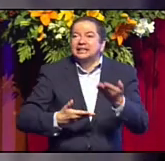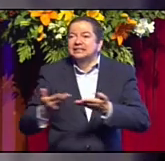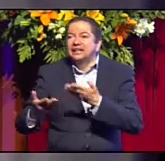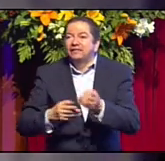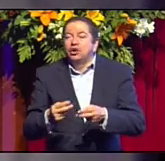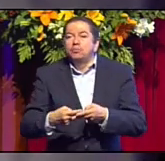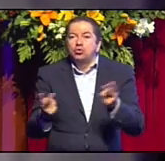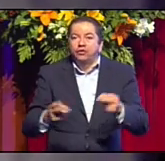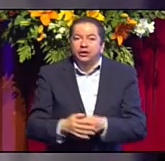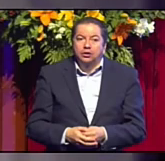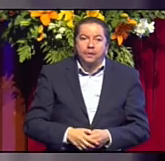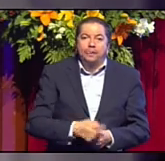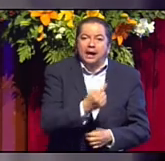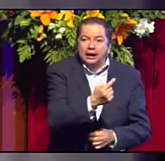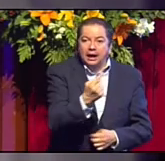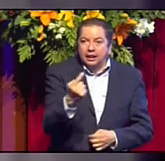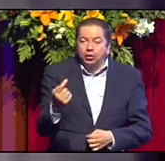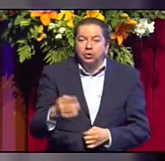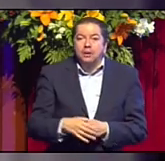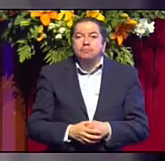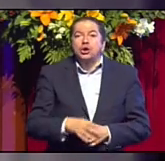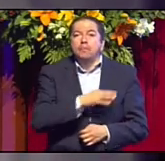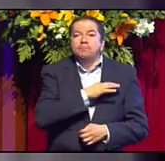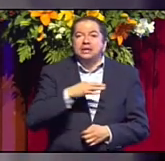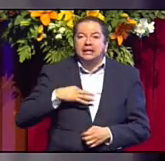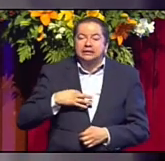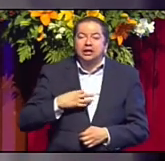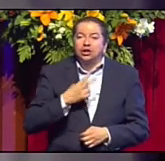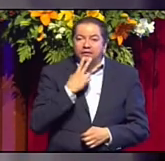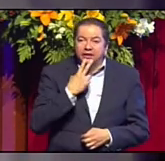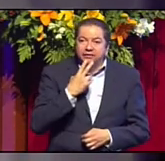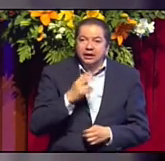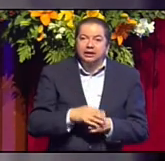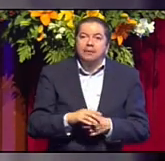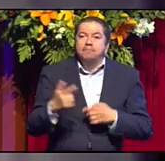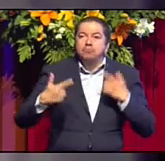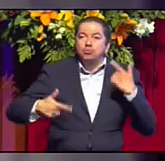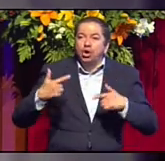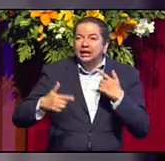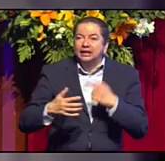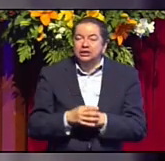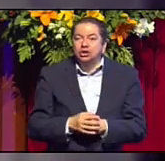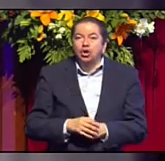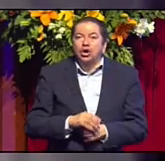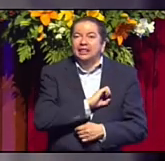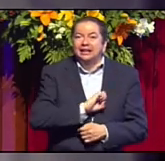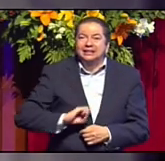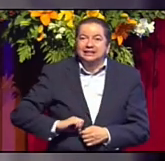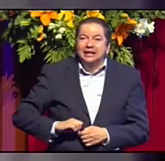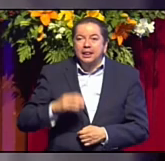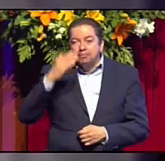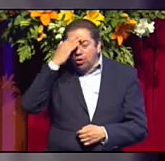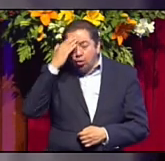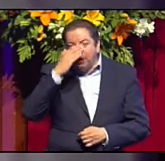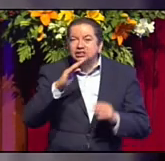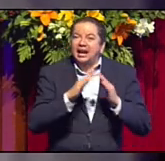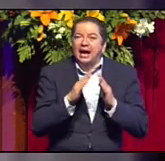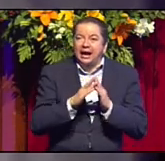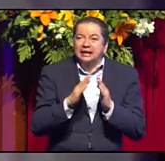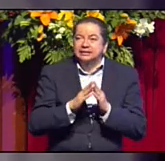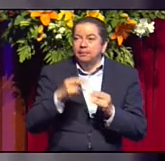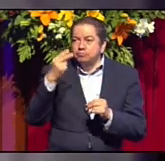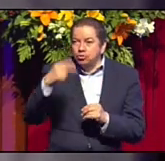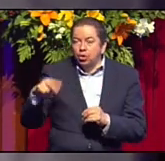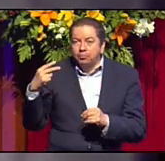Cada uno tiene carteras diferentes. Pero el Ministerio de la Vivienda, la política de Estado ha sido preocuparse de la casa propia. Se dan cuenta del déficit que